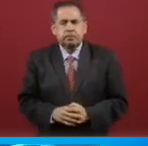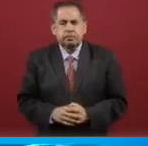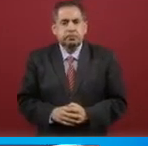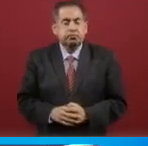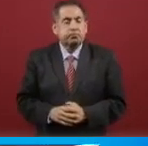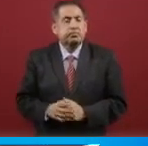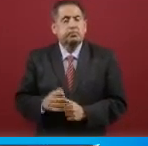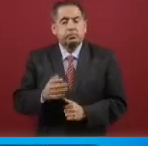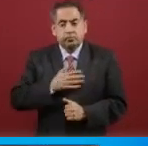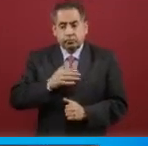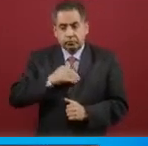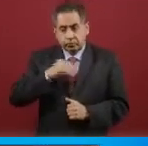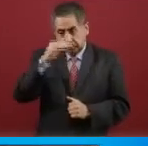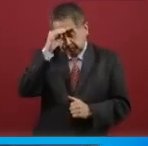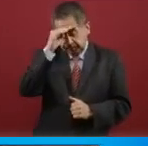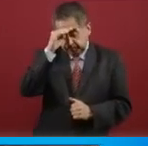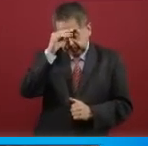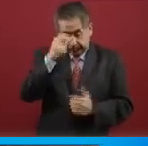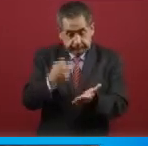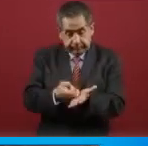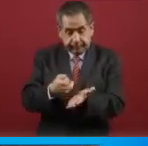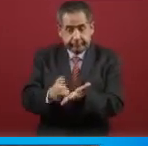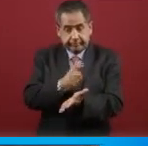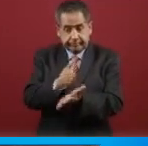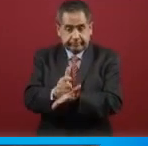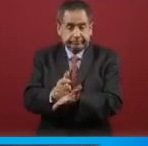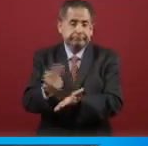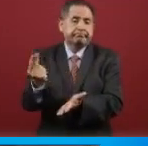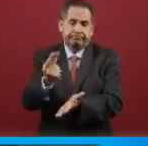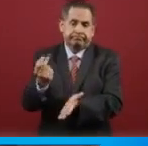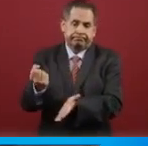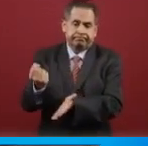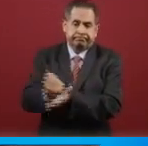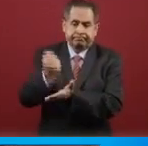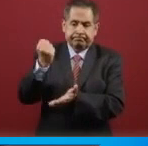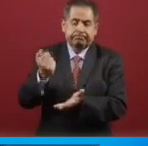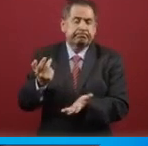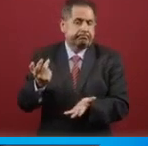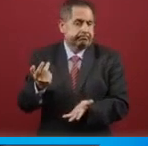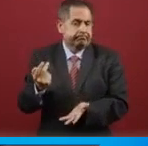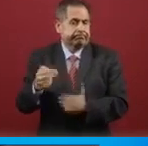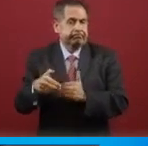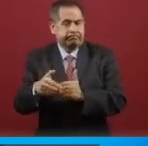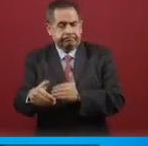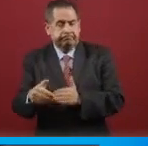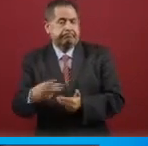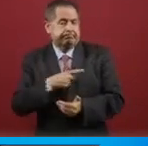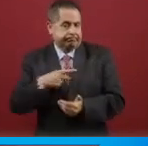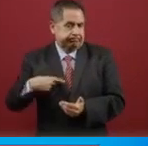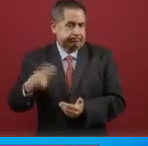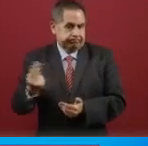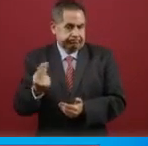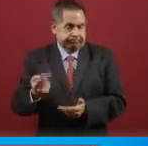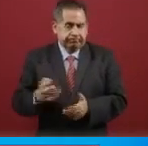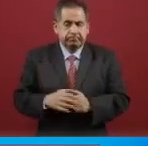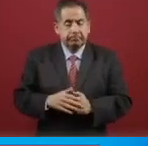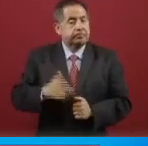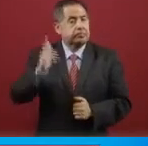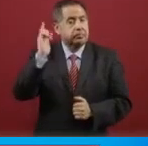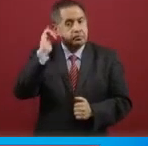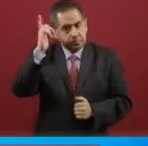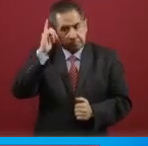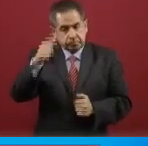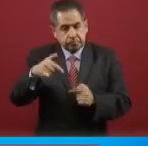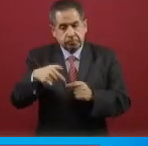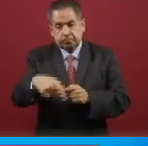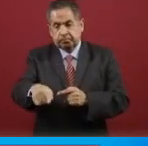pienso que debe de aprobarse la reforma laboral. Se abordó el tema de la